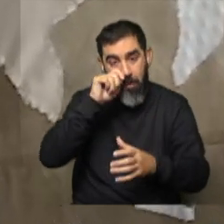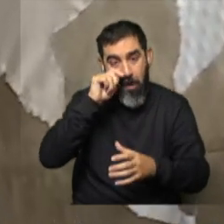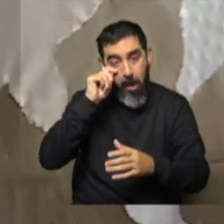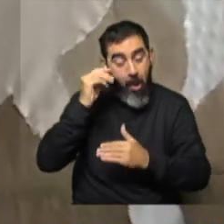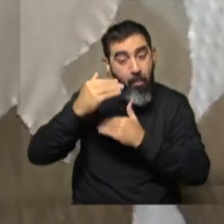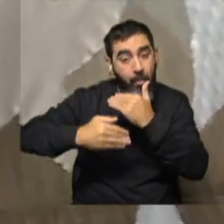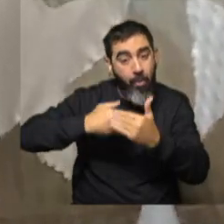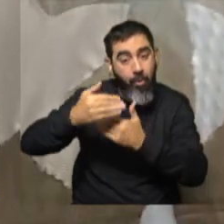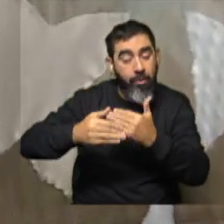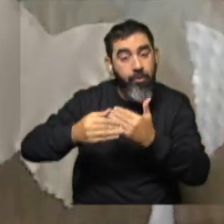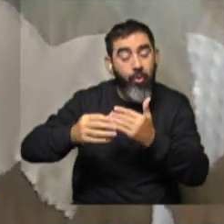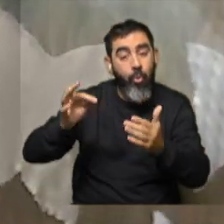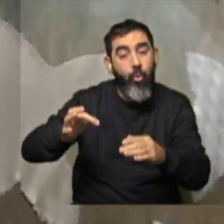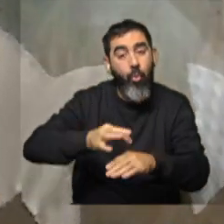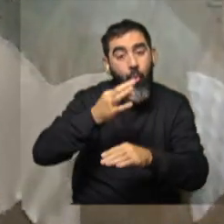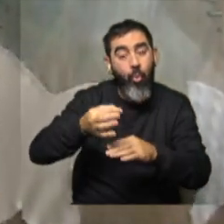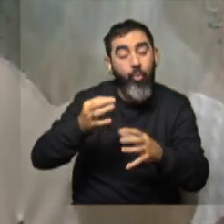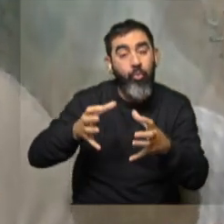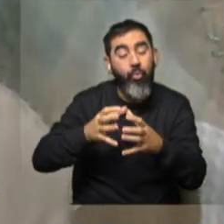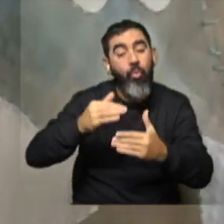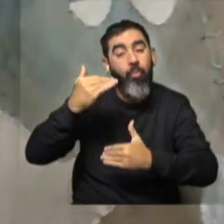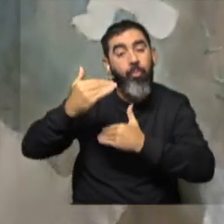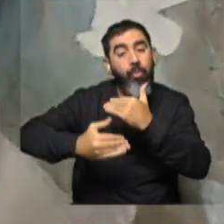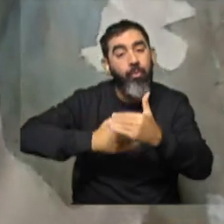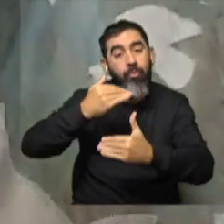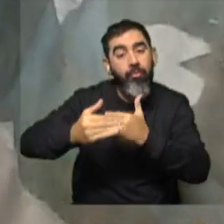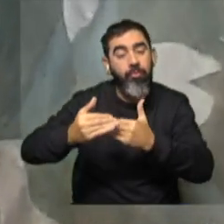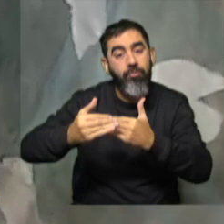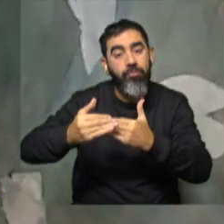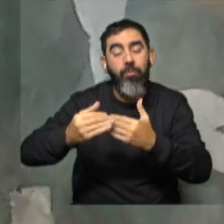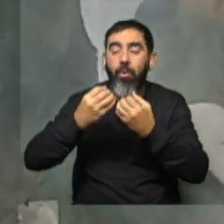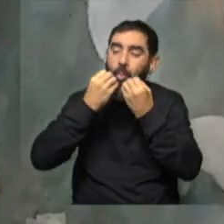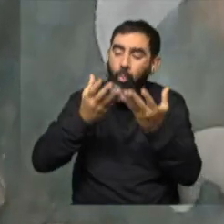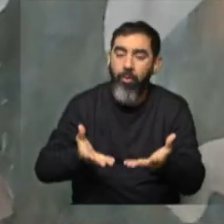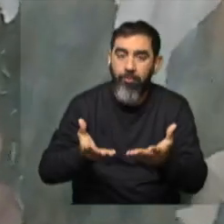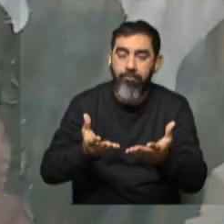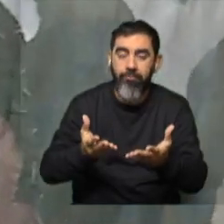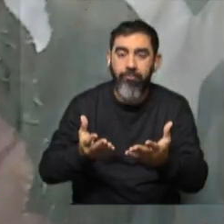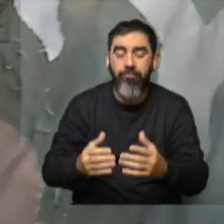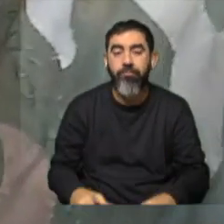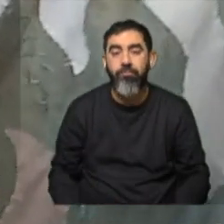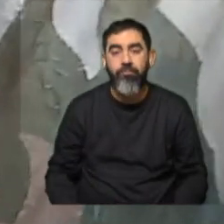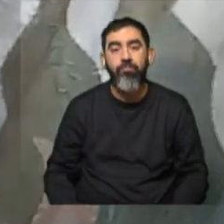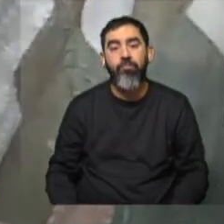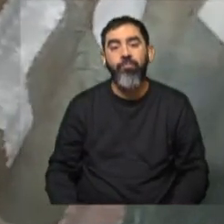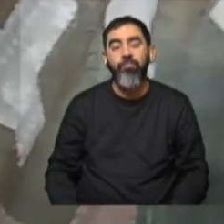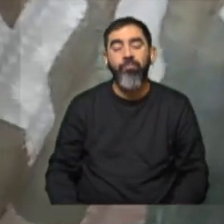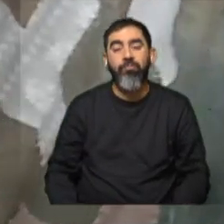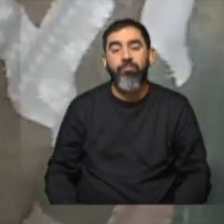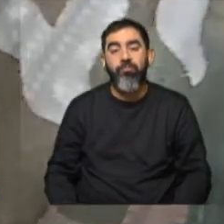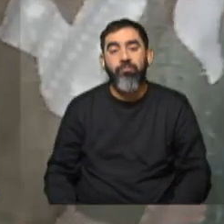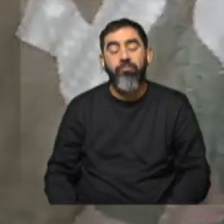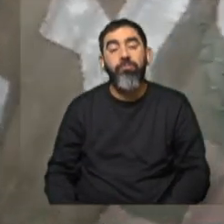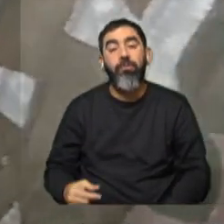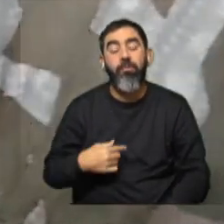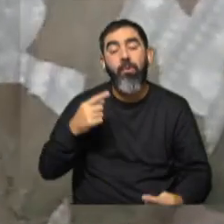El tema de la costura colectiva es un proceso de sanador, diría yo, de alguna manera. Y entonces lo que yo